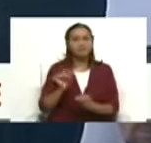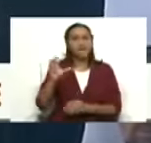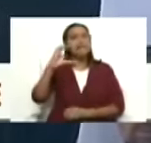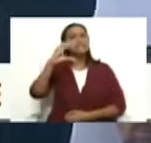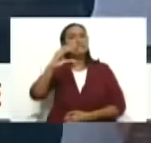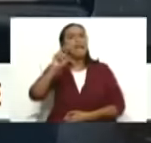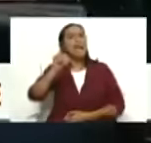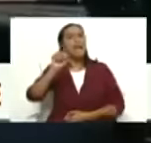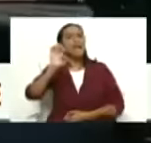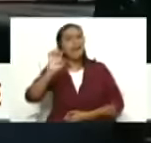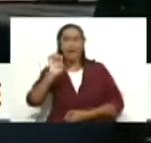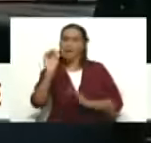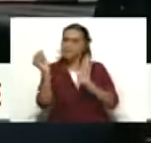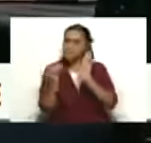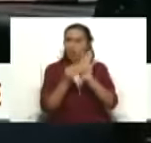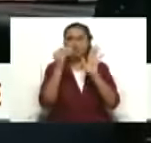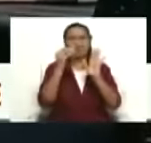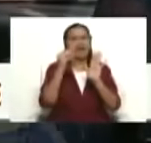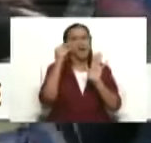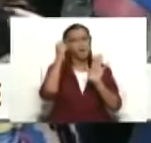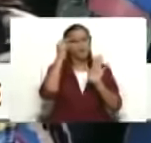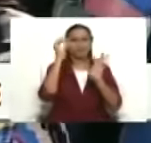determine la fecha de esas elecciones.